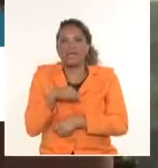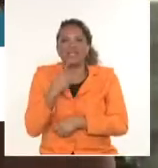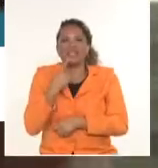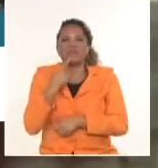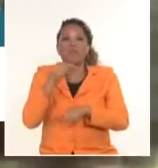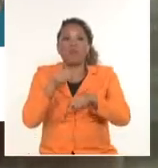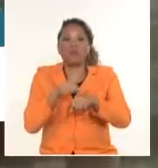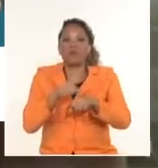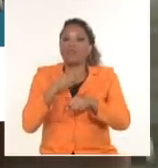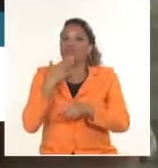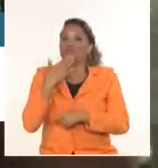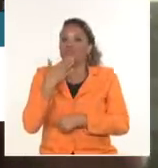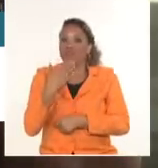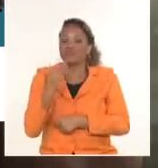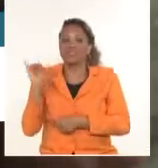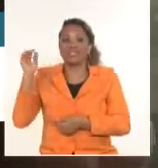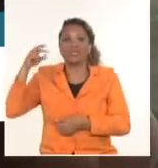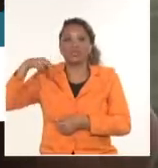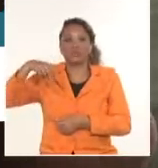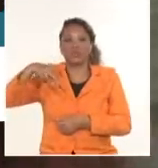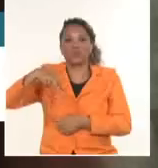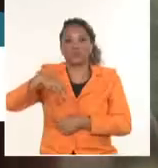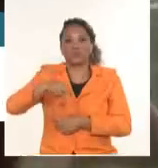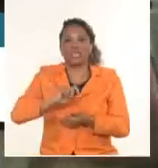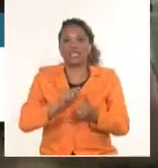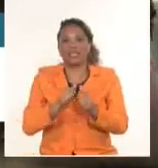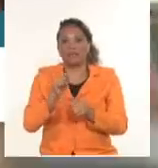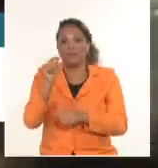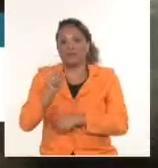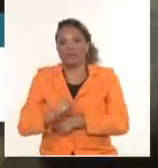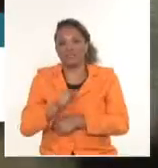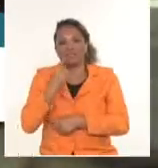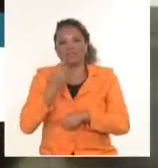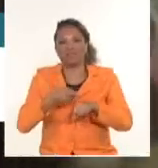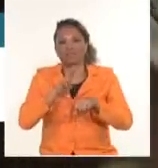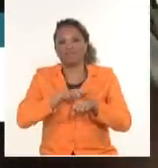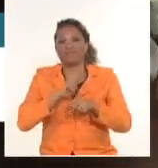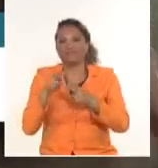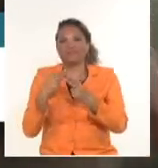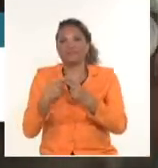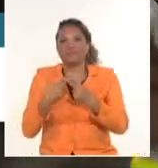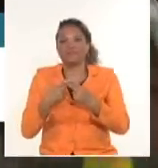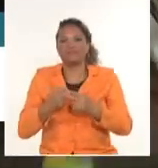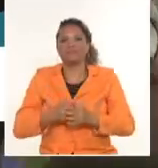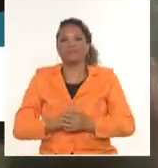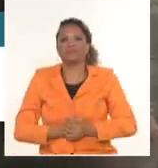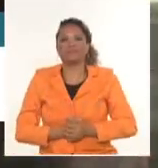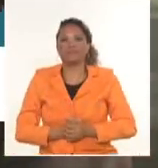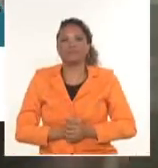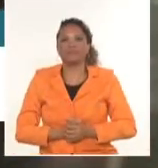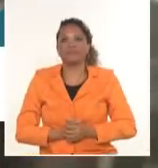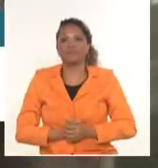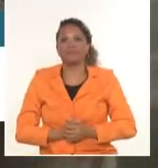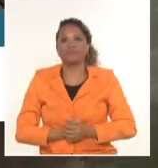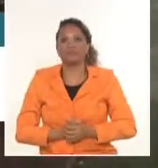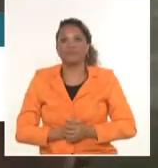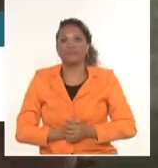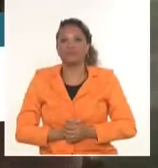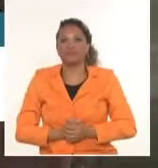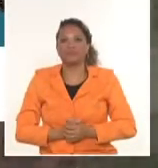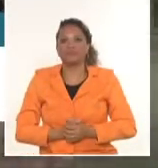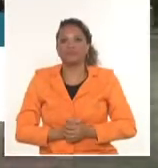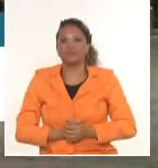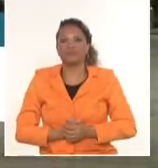momento donde descenderán los atletas cubanos que nos representaron en París 2024. Lo veremos nosotros a